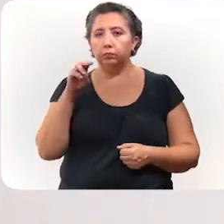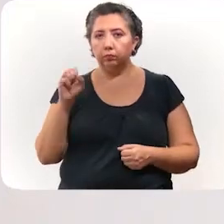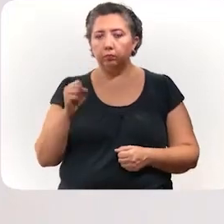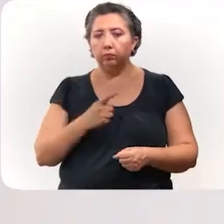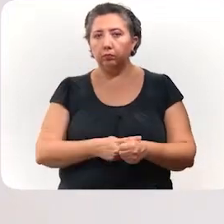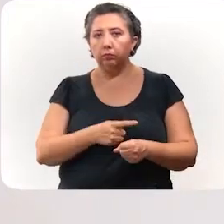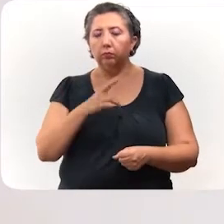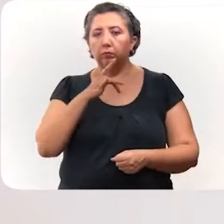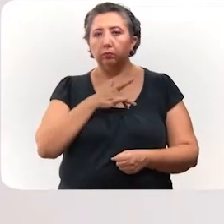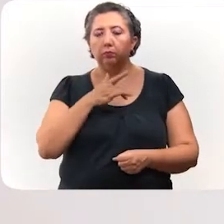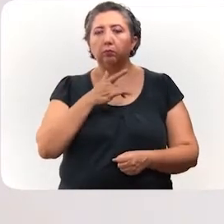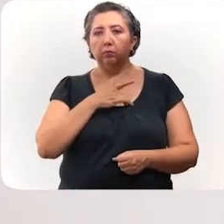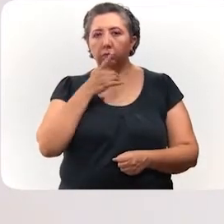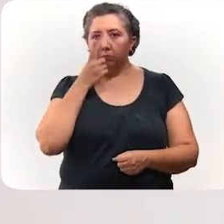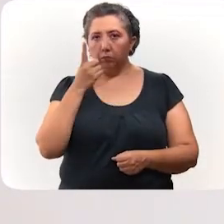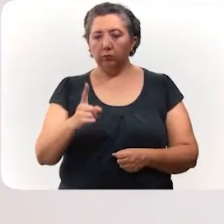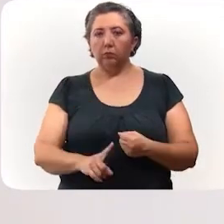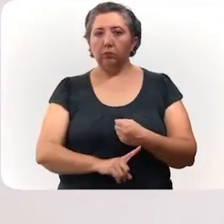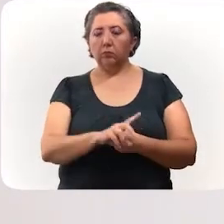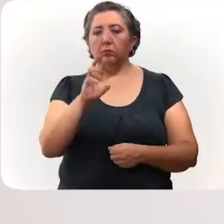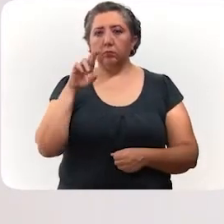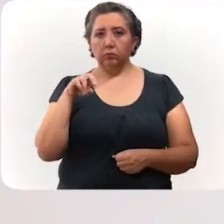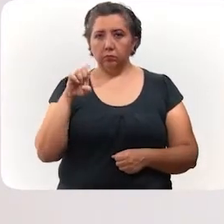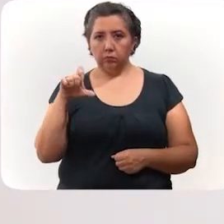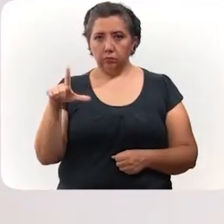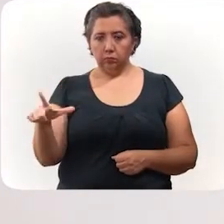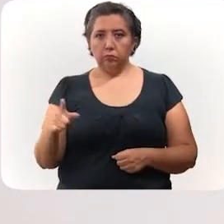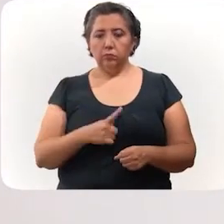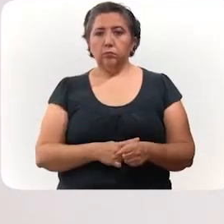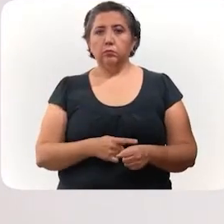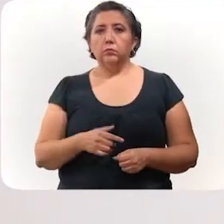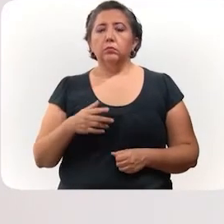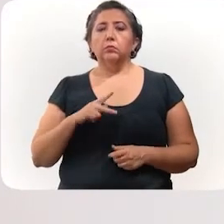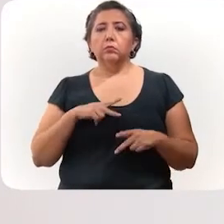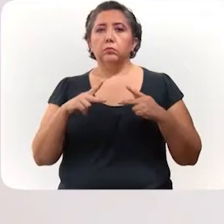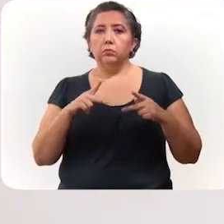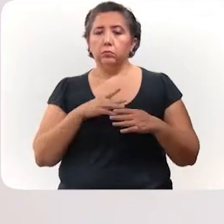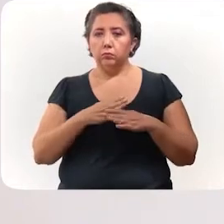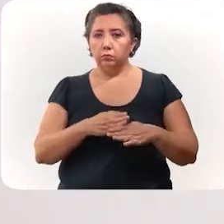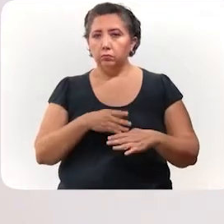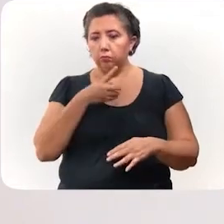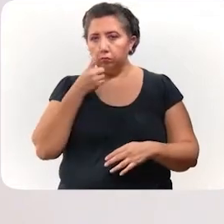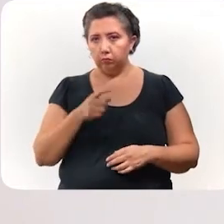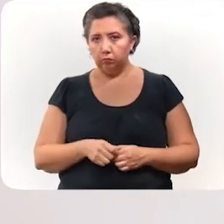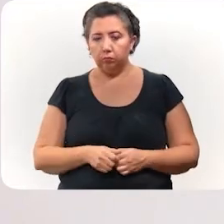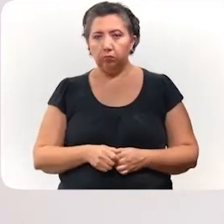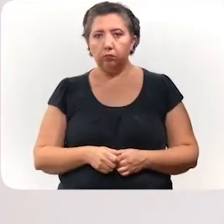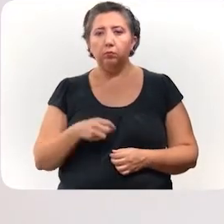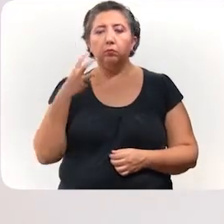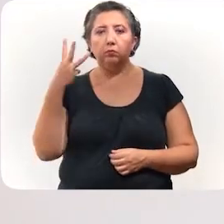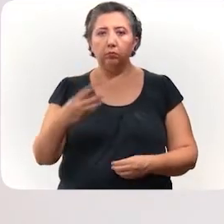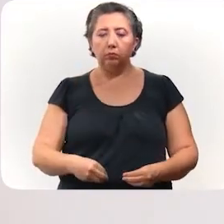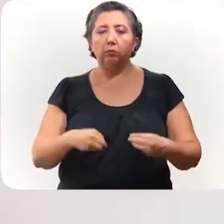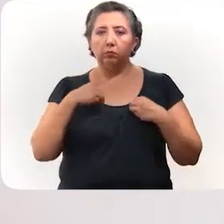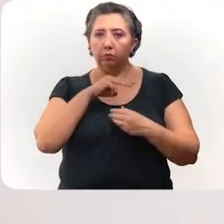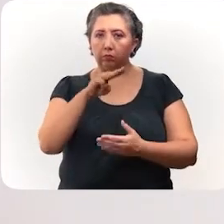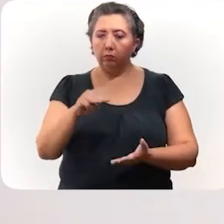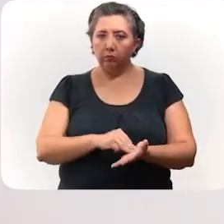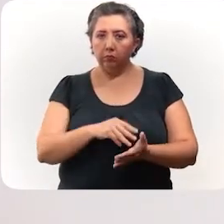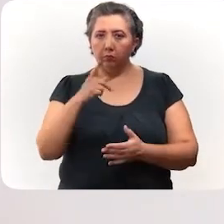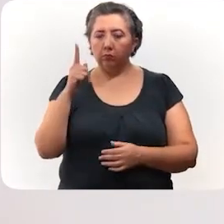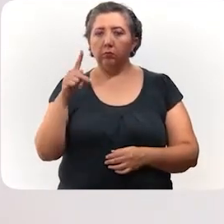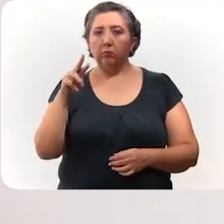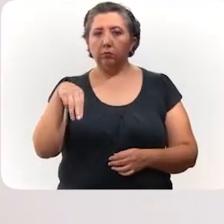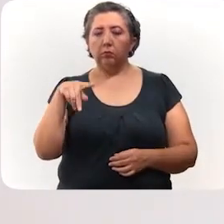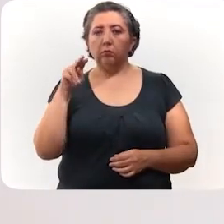inmunosupresión, enfermedad cardiovascular, insuficiencia renal crónica y enfermedad pulmonar obstructiva crónica. 3 residían en Mérida, 1